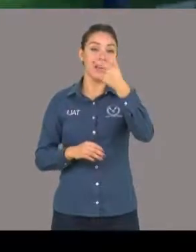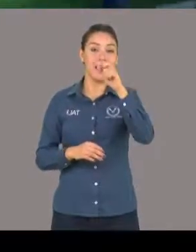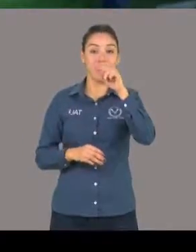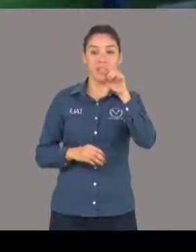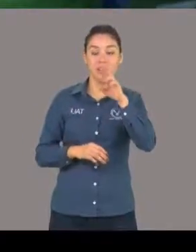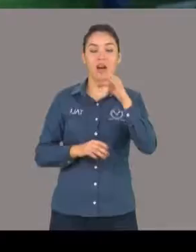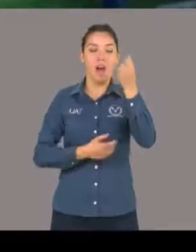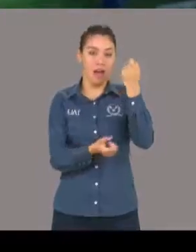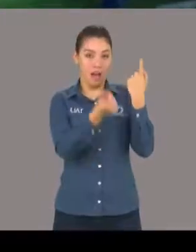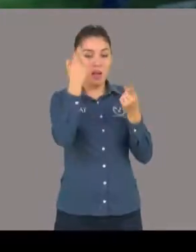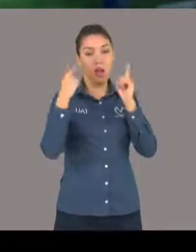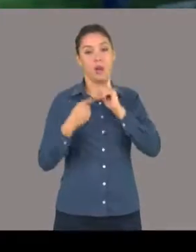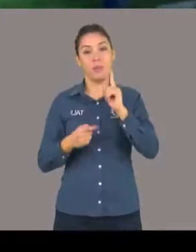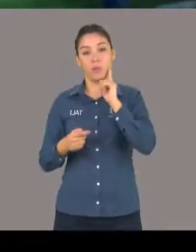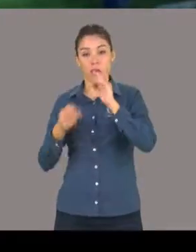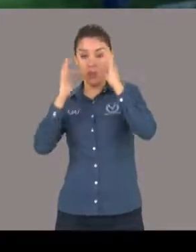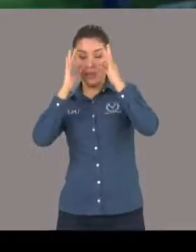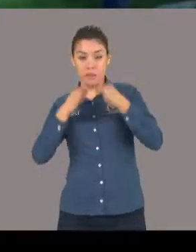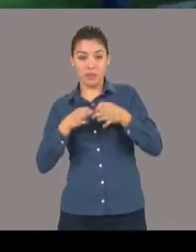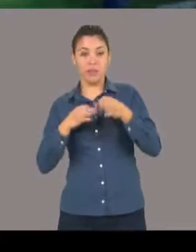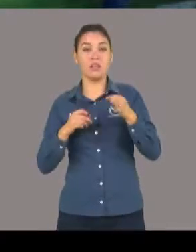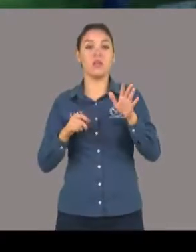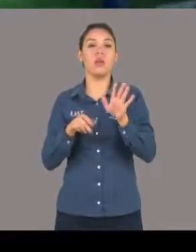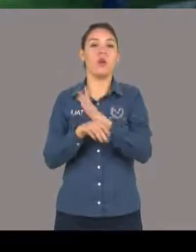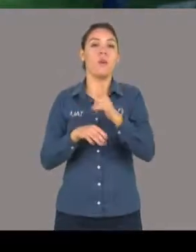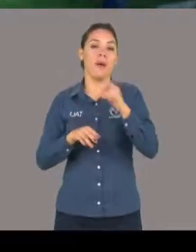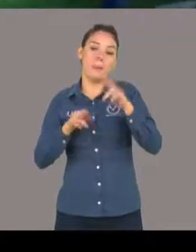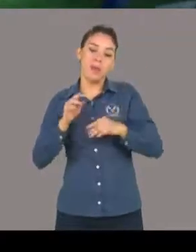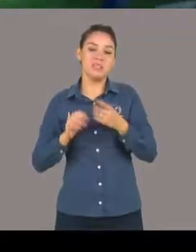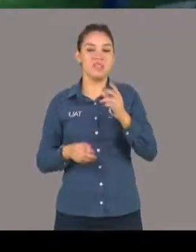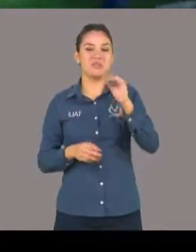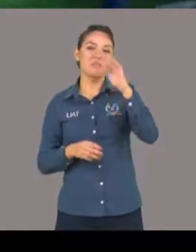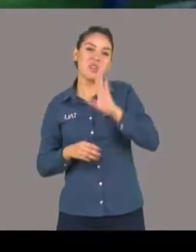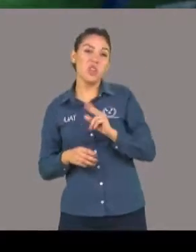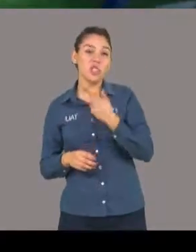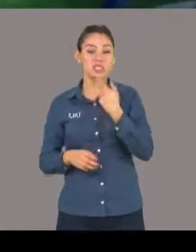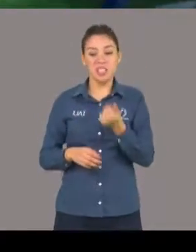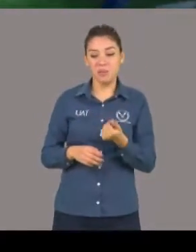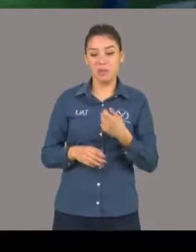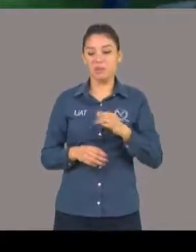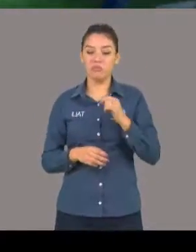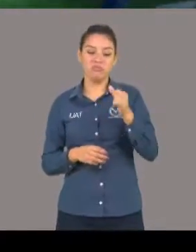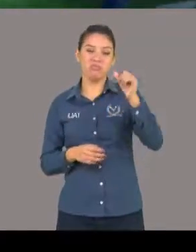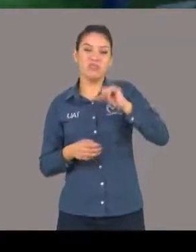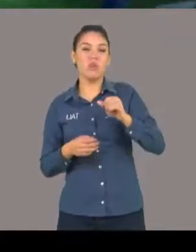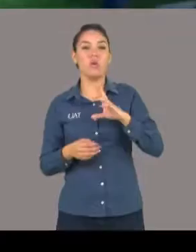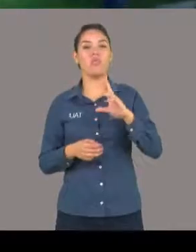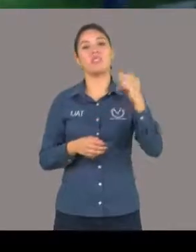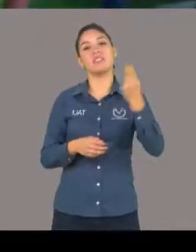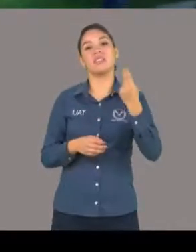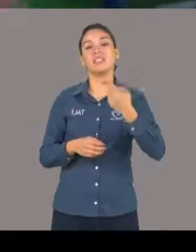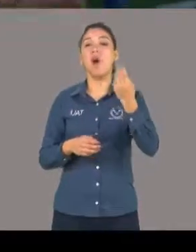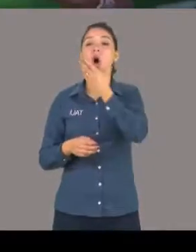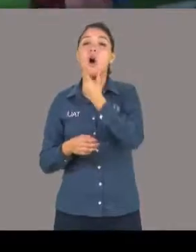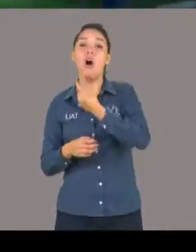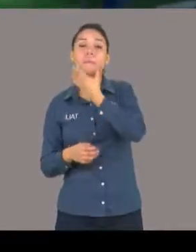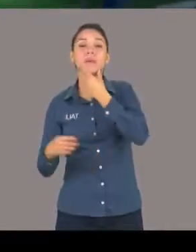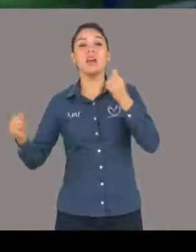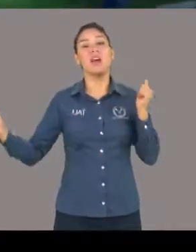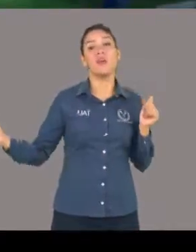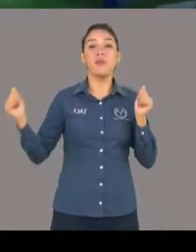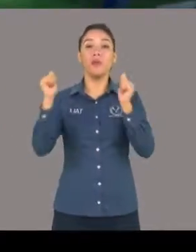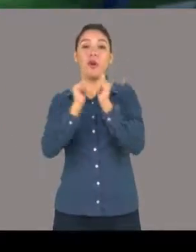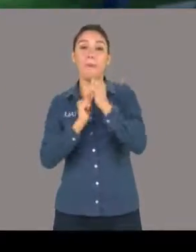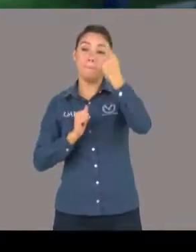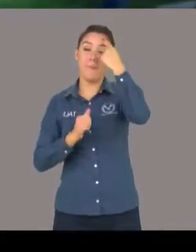las mujeres hemos entendido que nuestro plusvalía, que nuestro valor es muy poco y nos han dicho que necesitamos tener a un